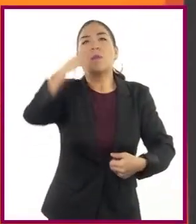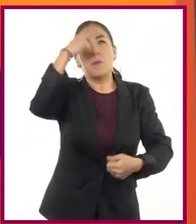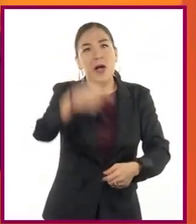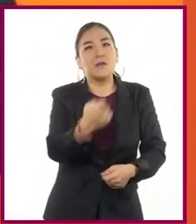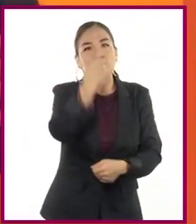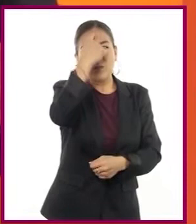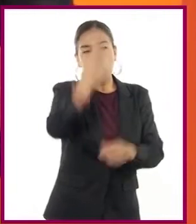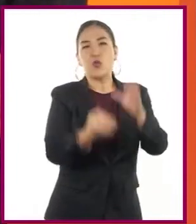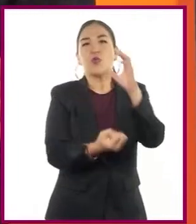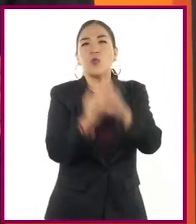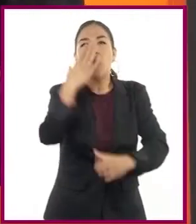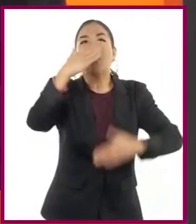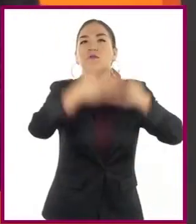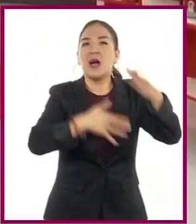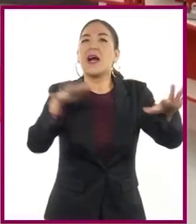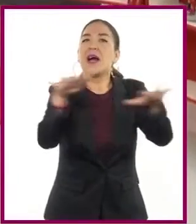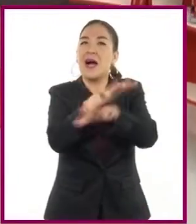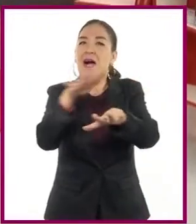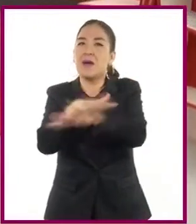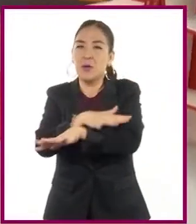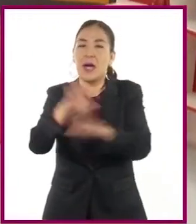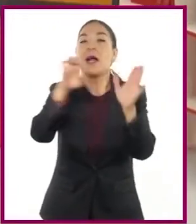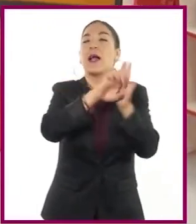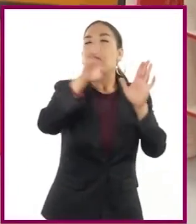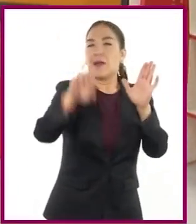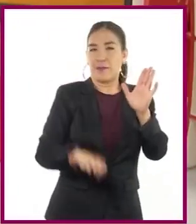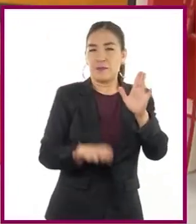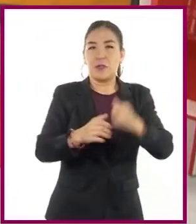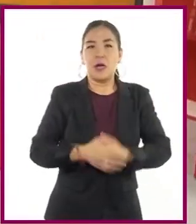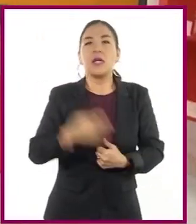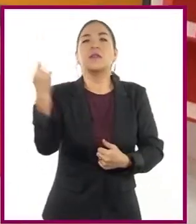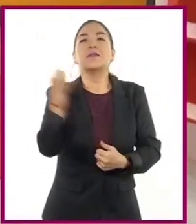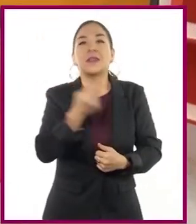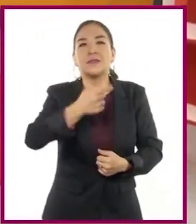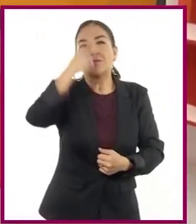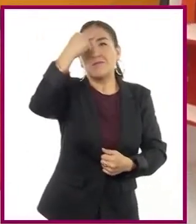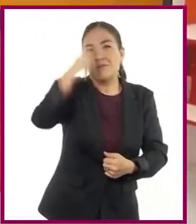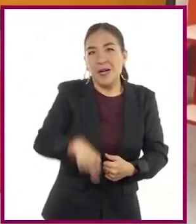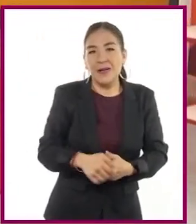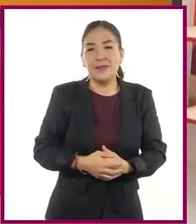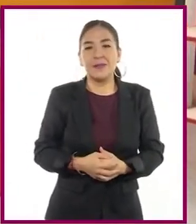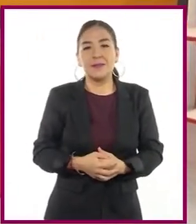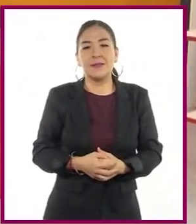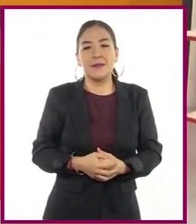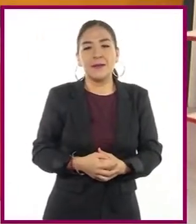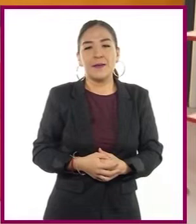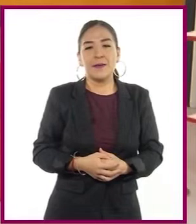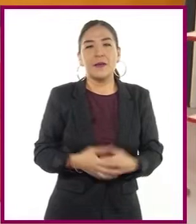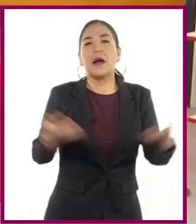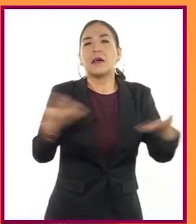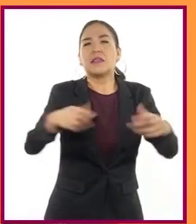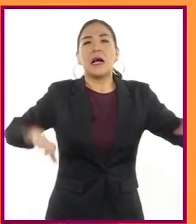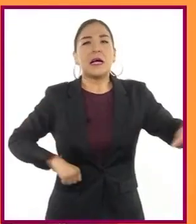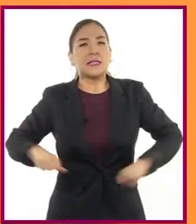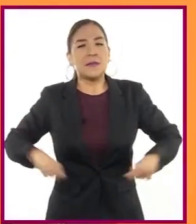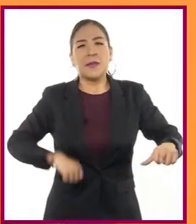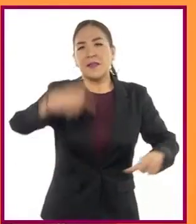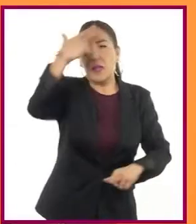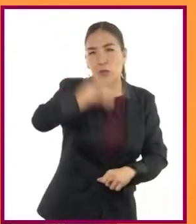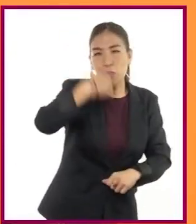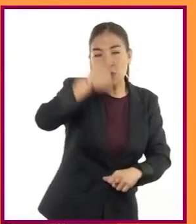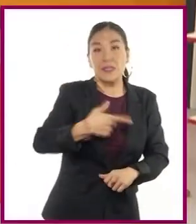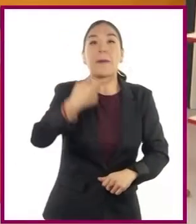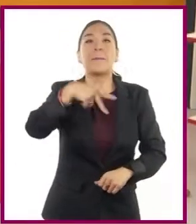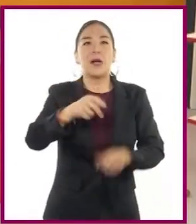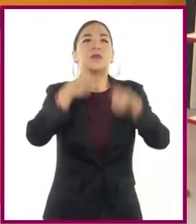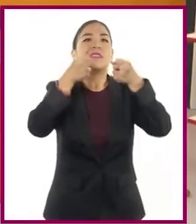creación de grandes innovaciones. Por ejemplo, la necesidad de realizar actividades en la noche y tener una mayor